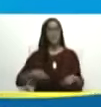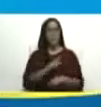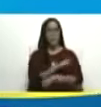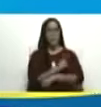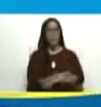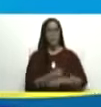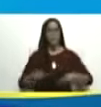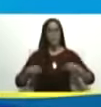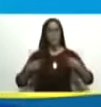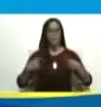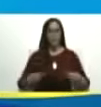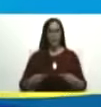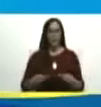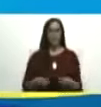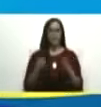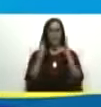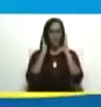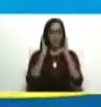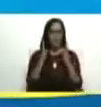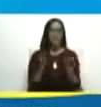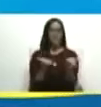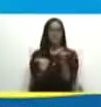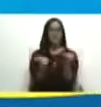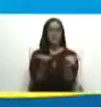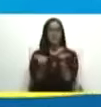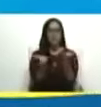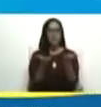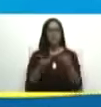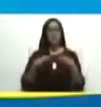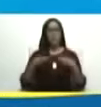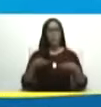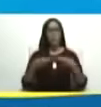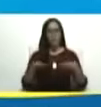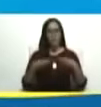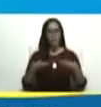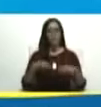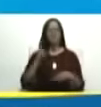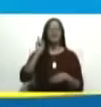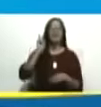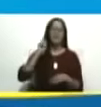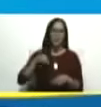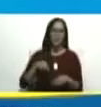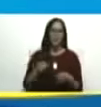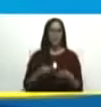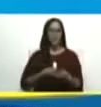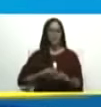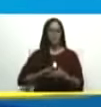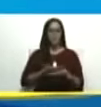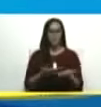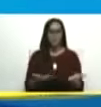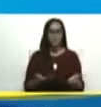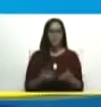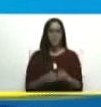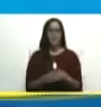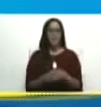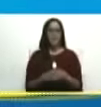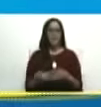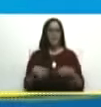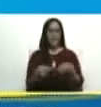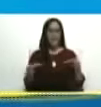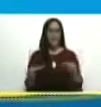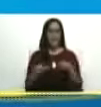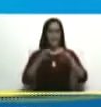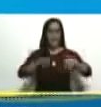se enfocaron en servicios públicos y fueron también destinados para el área agroproductiva,